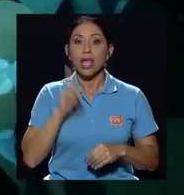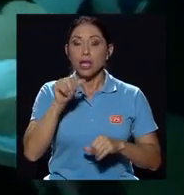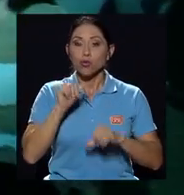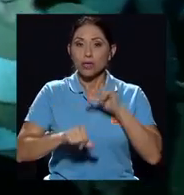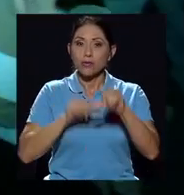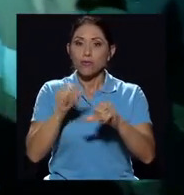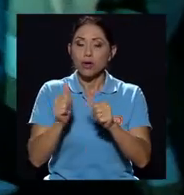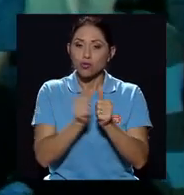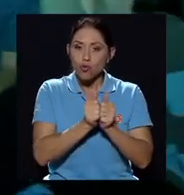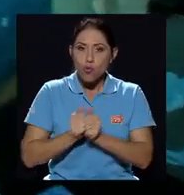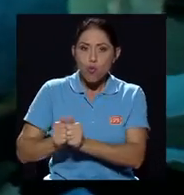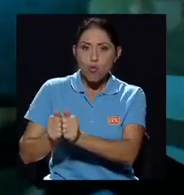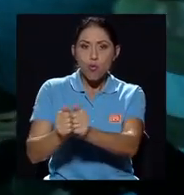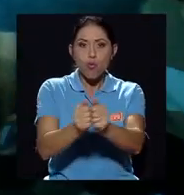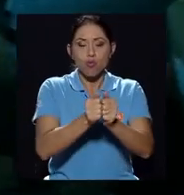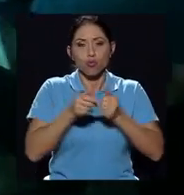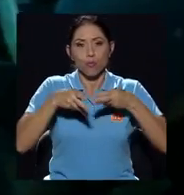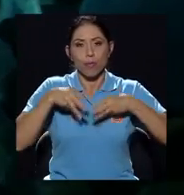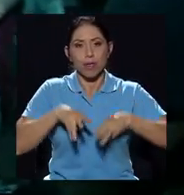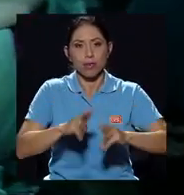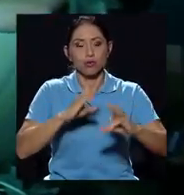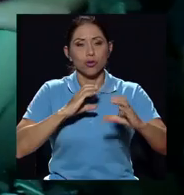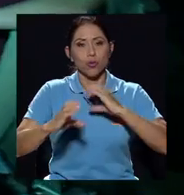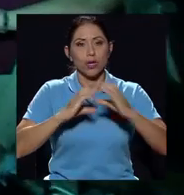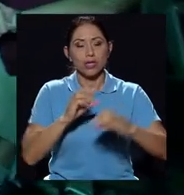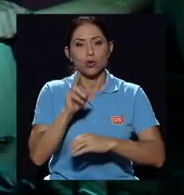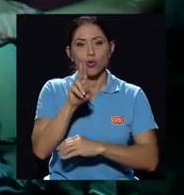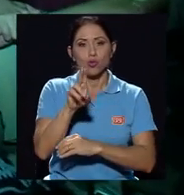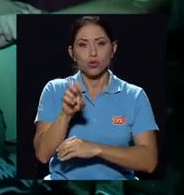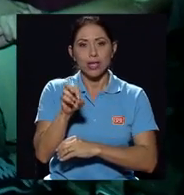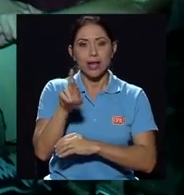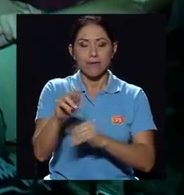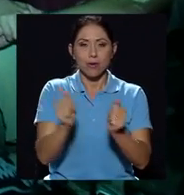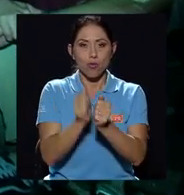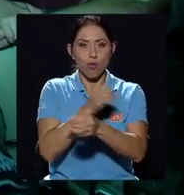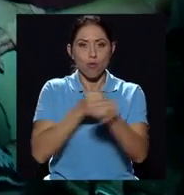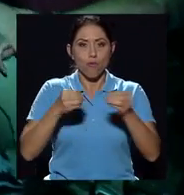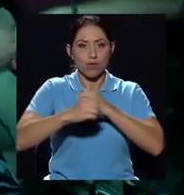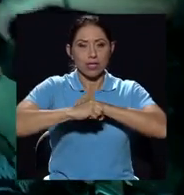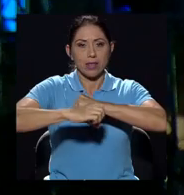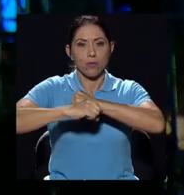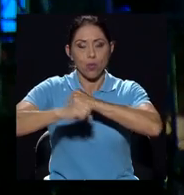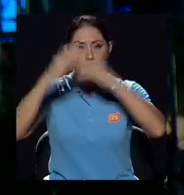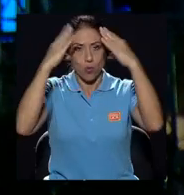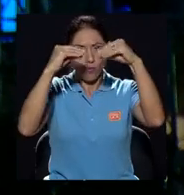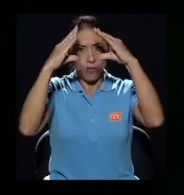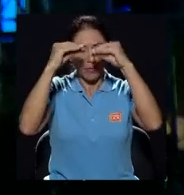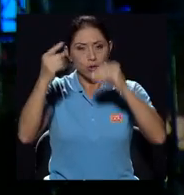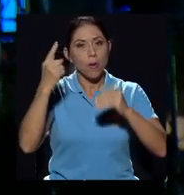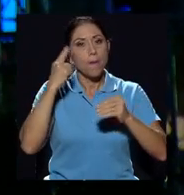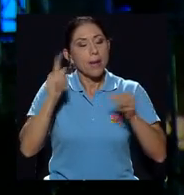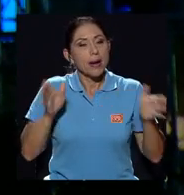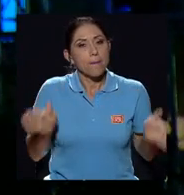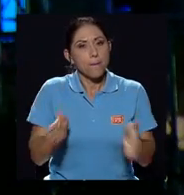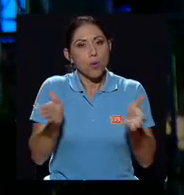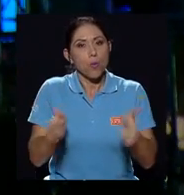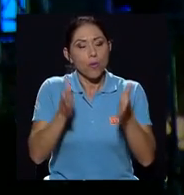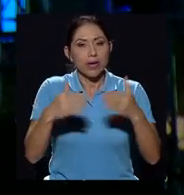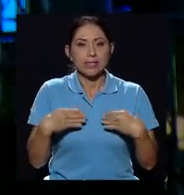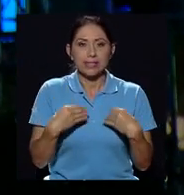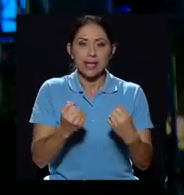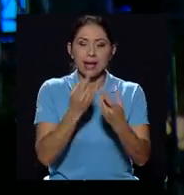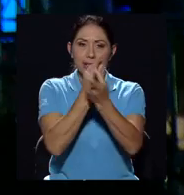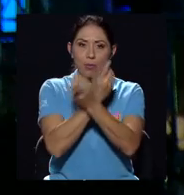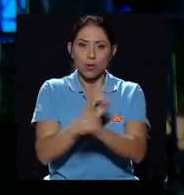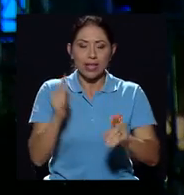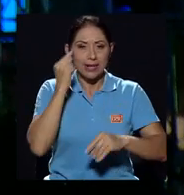esfuerzo conjunto de los medios de comunicación UCR y la Oficina de Divulgación e Información por promover una sana y democrática